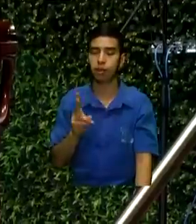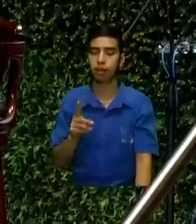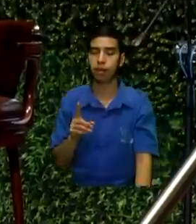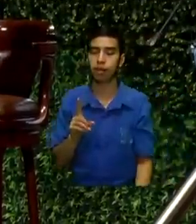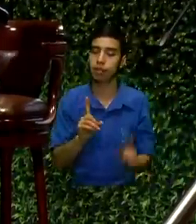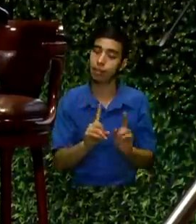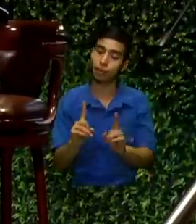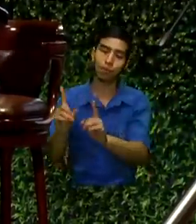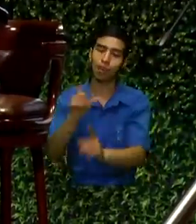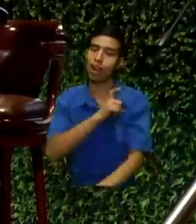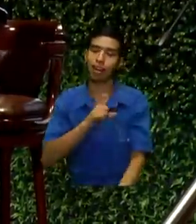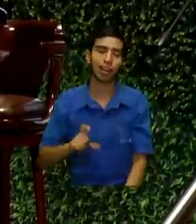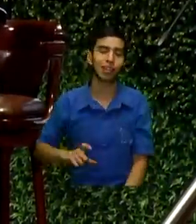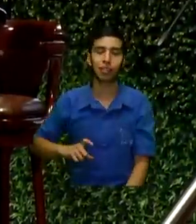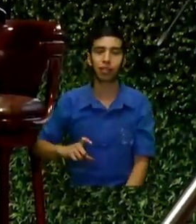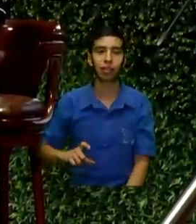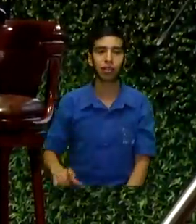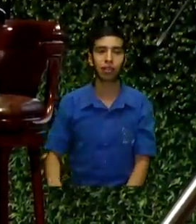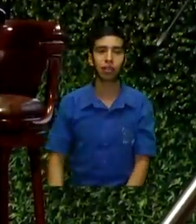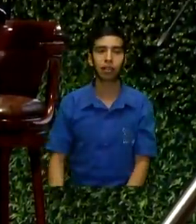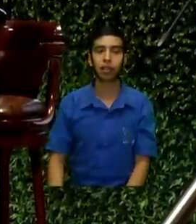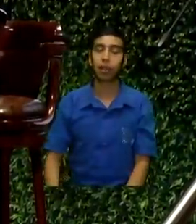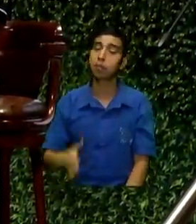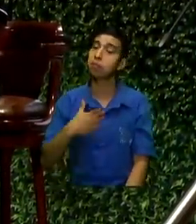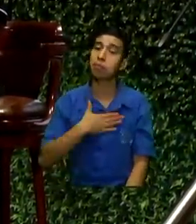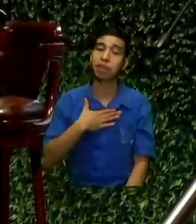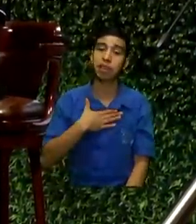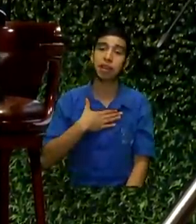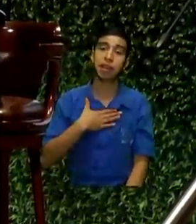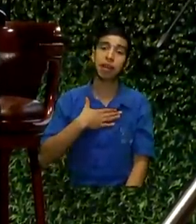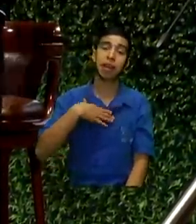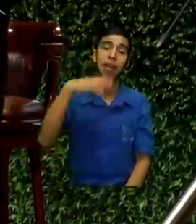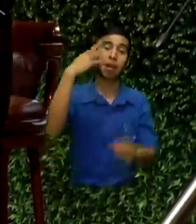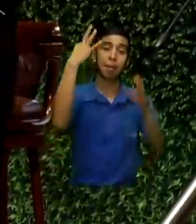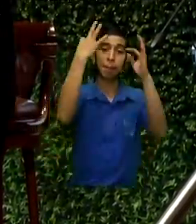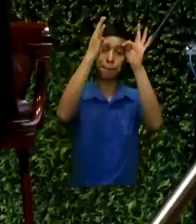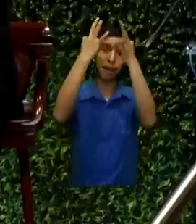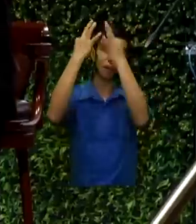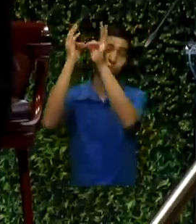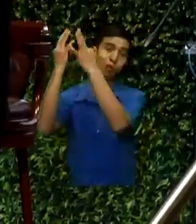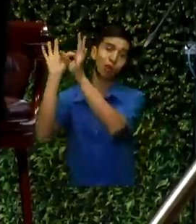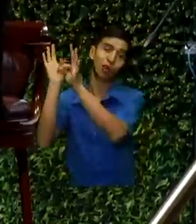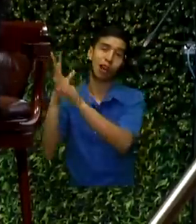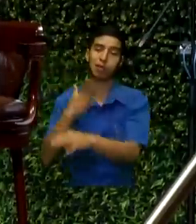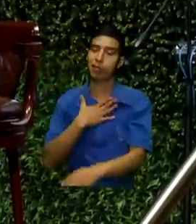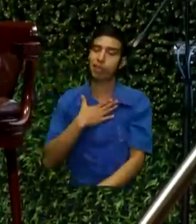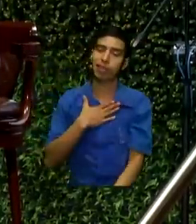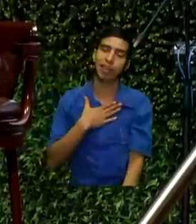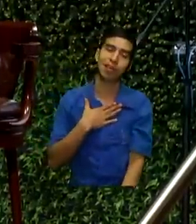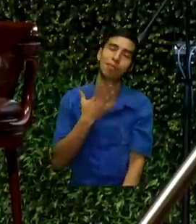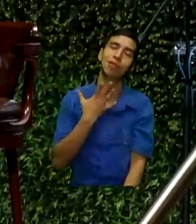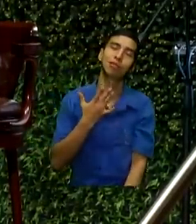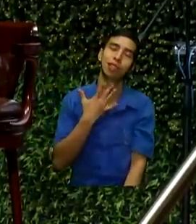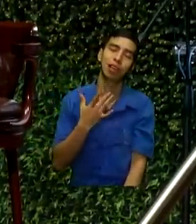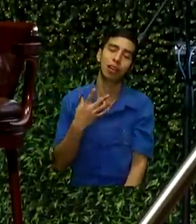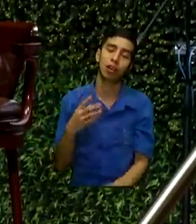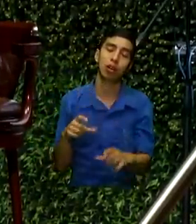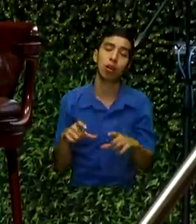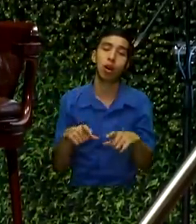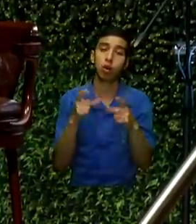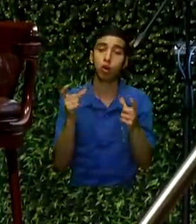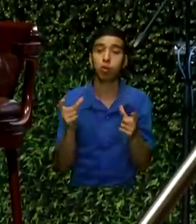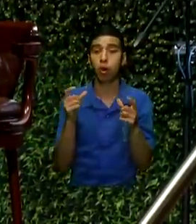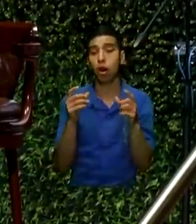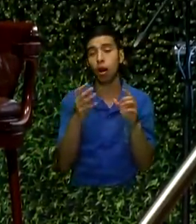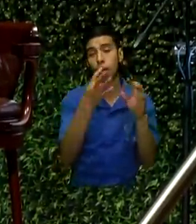admiración, definitivamente estaba mi pastor. Entonces, mi pastor decía algo, yo decía, no puede